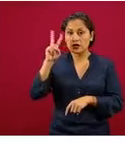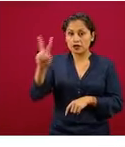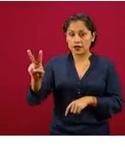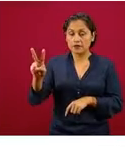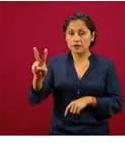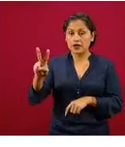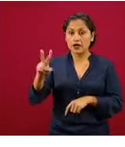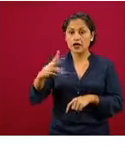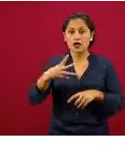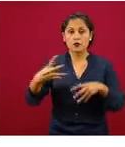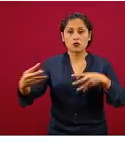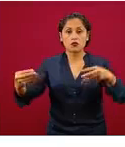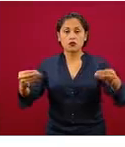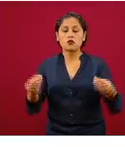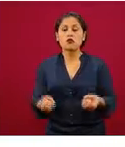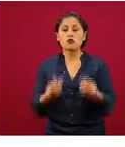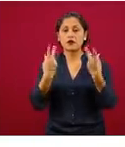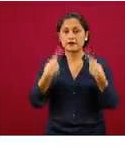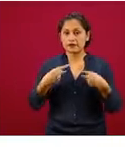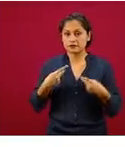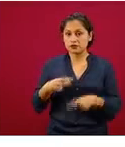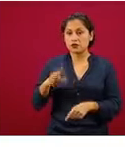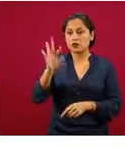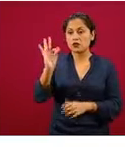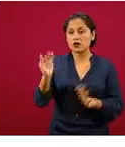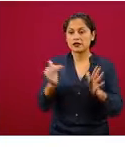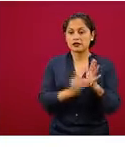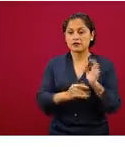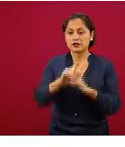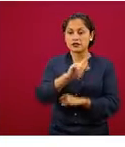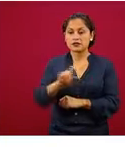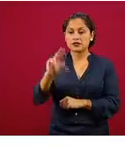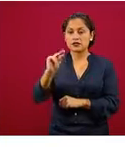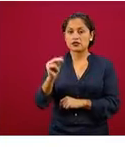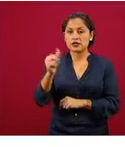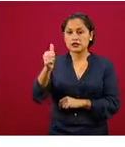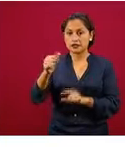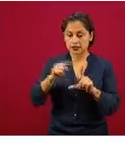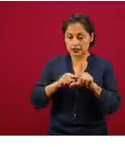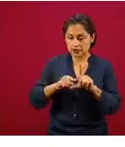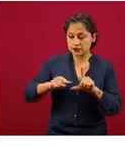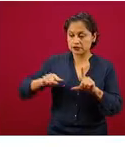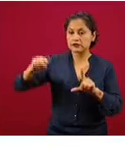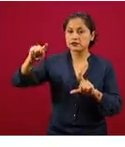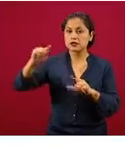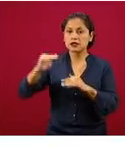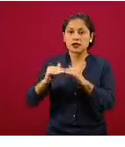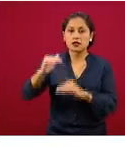casos acumulados. Aquí están los 40.186, representó un incremento del